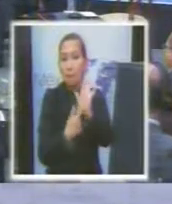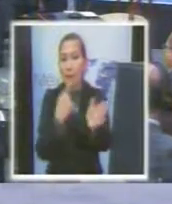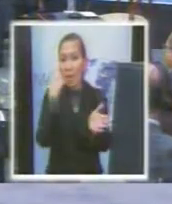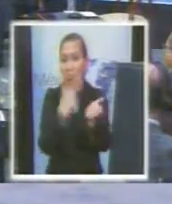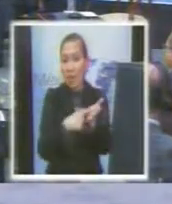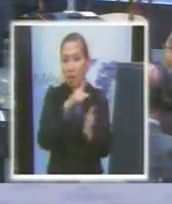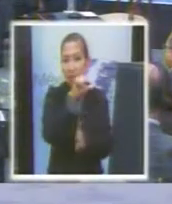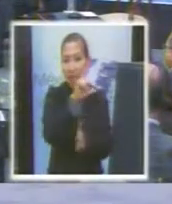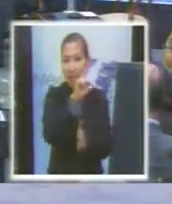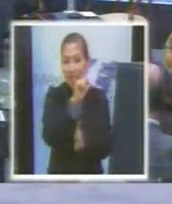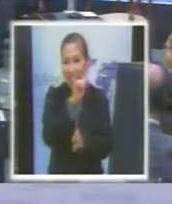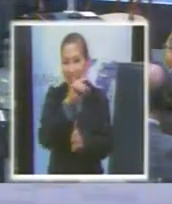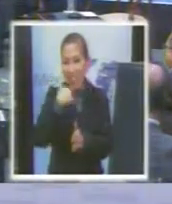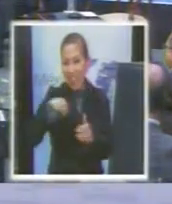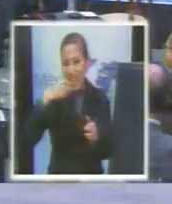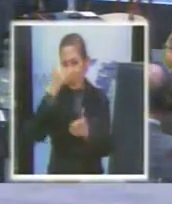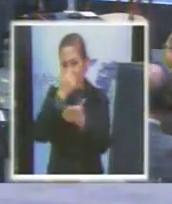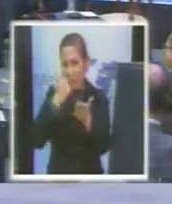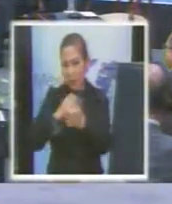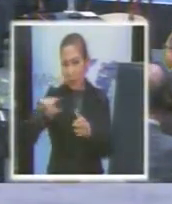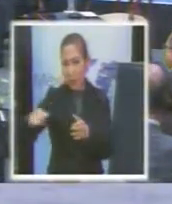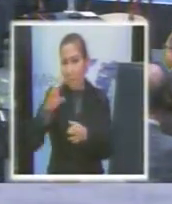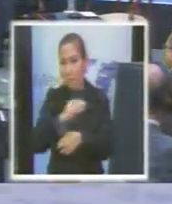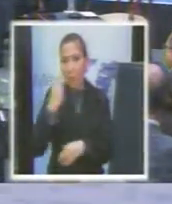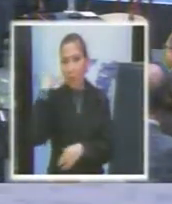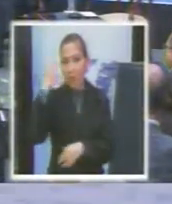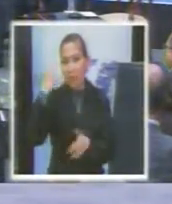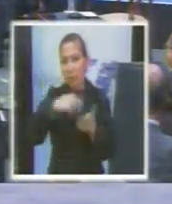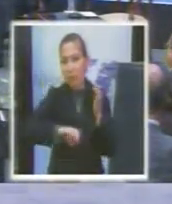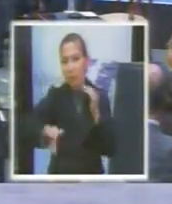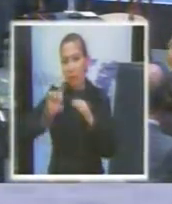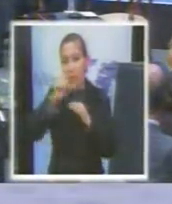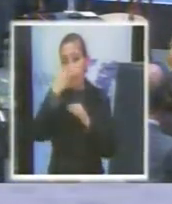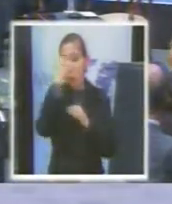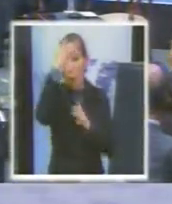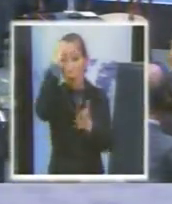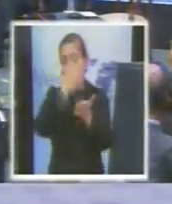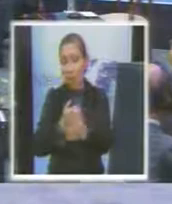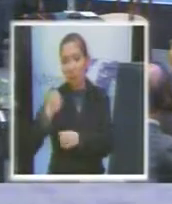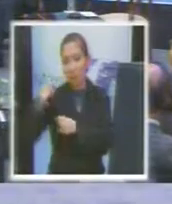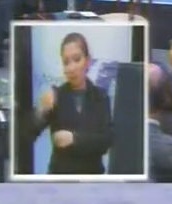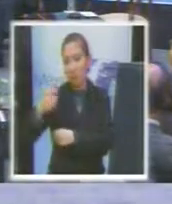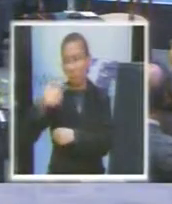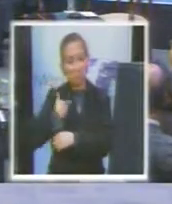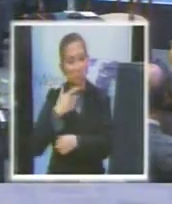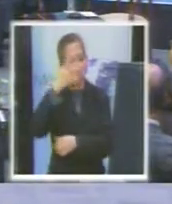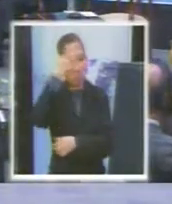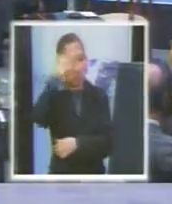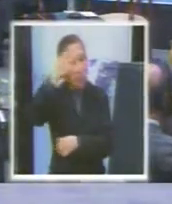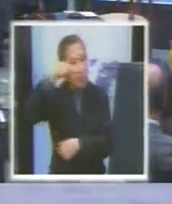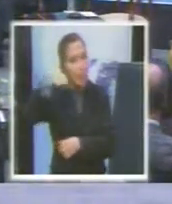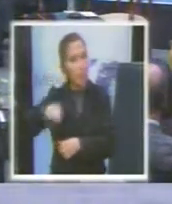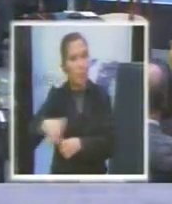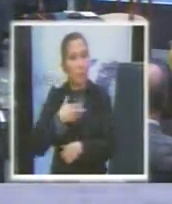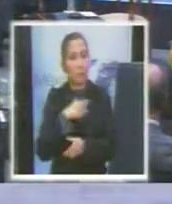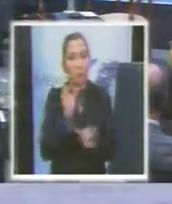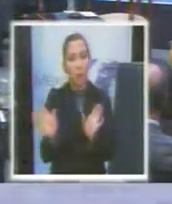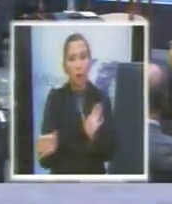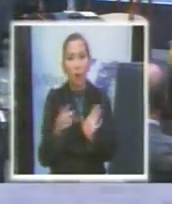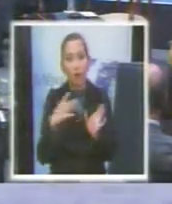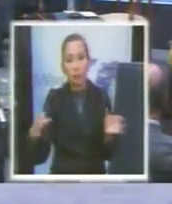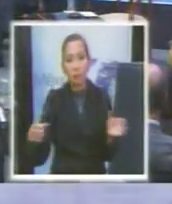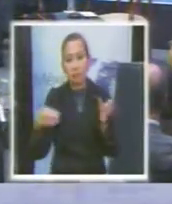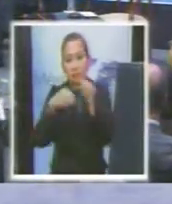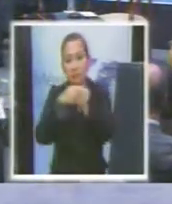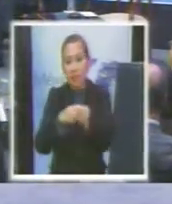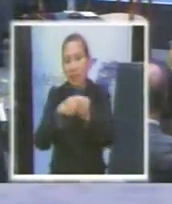de la Liga de las Naciones, en marzo de 1938, la única protesta diplomática formal por la anexión de la